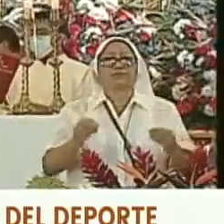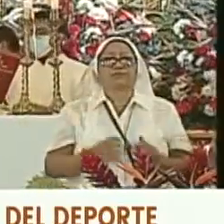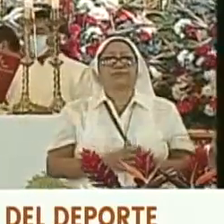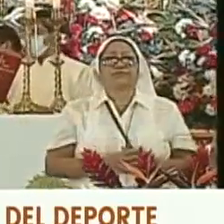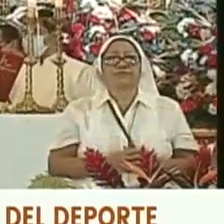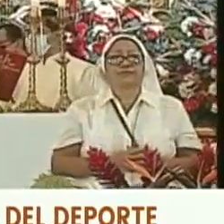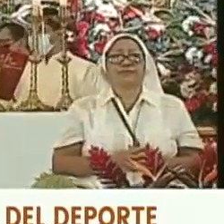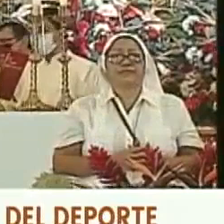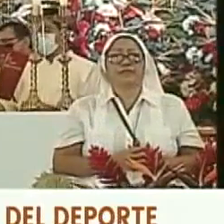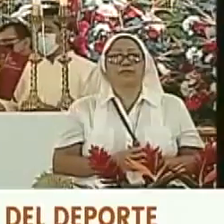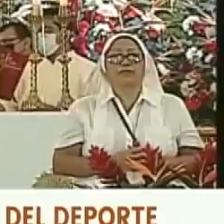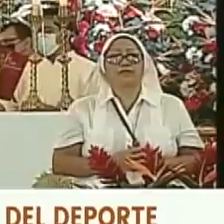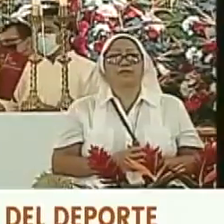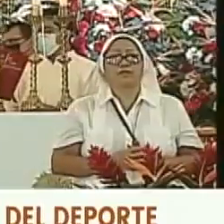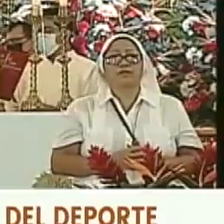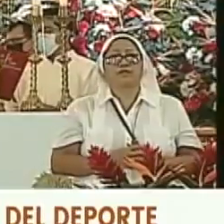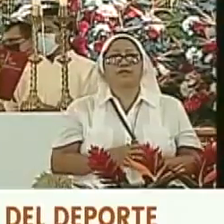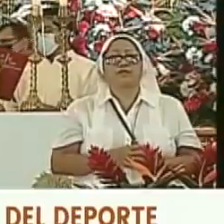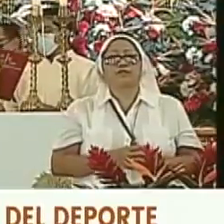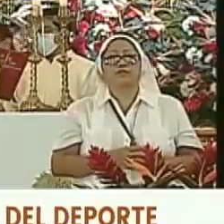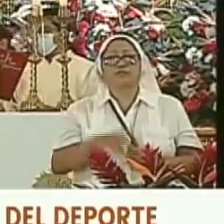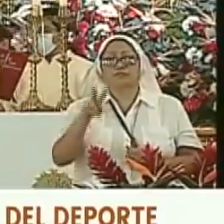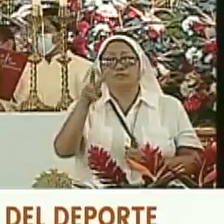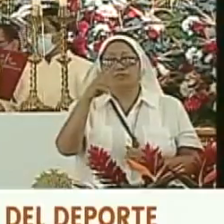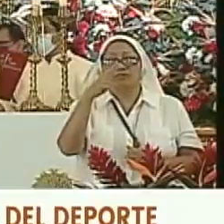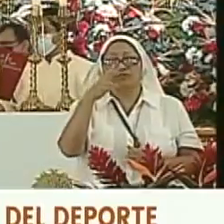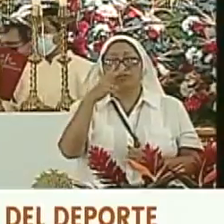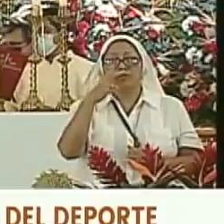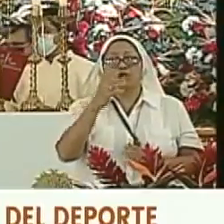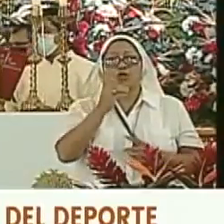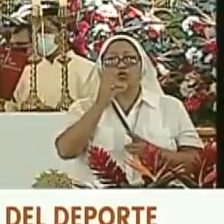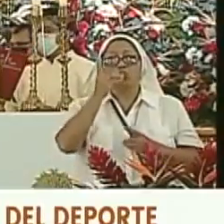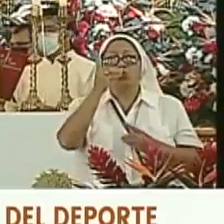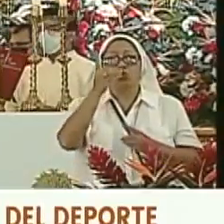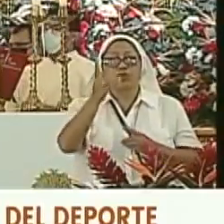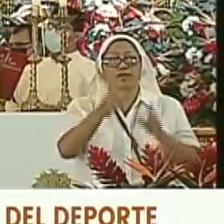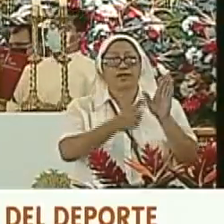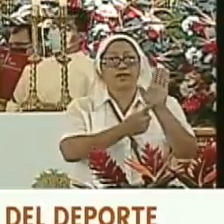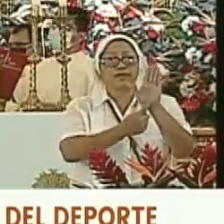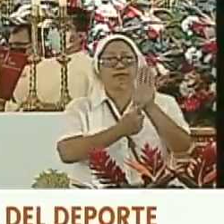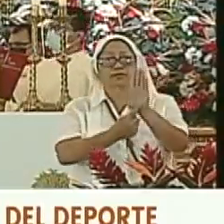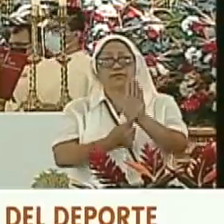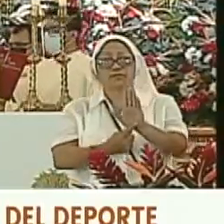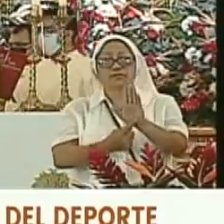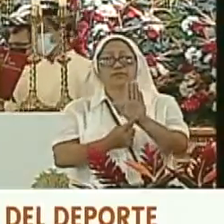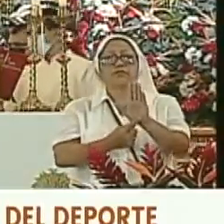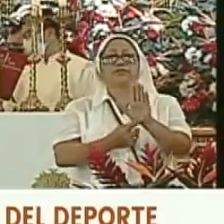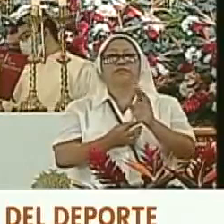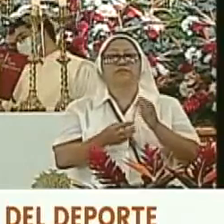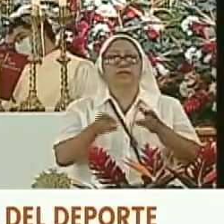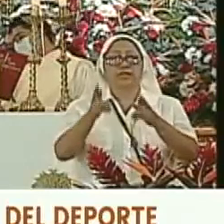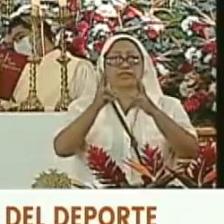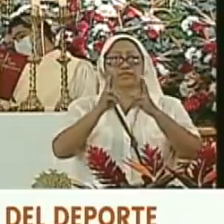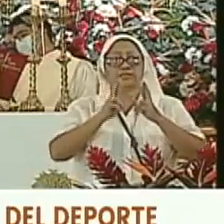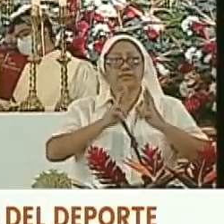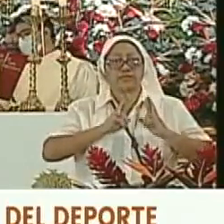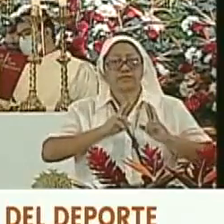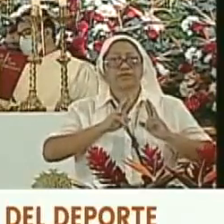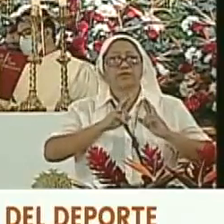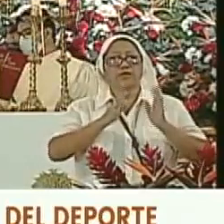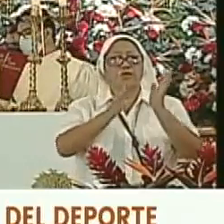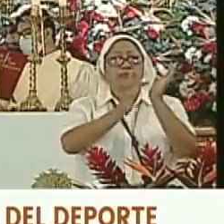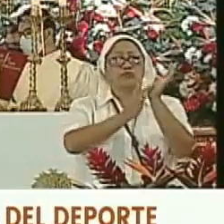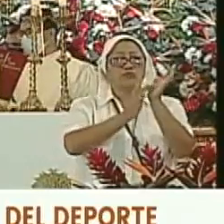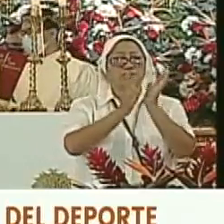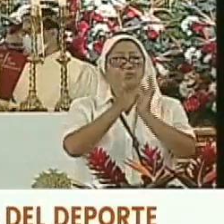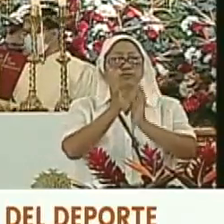incienso y mirra sino lo que por esos dones se representa se inmola y se recibe como alimento Jesucristo